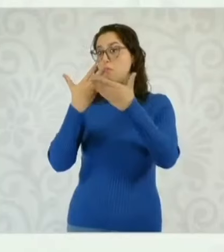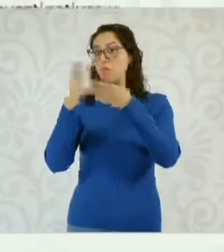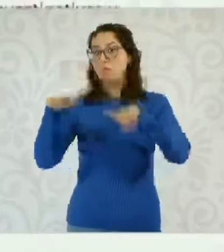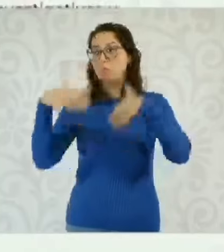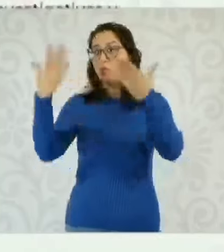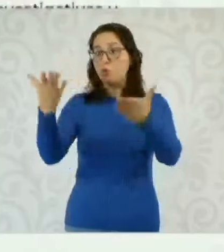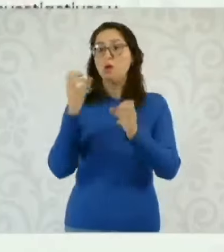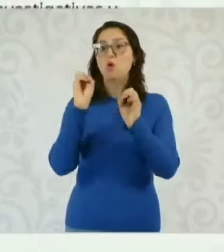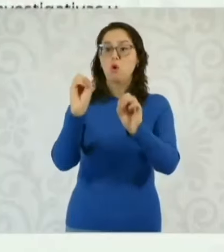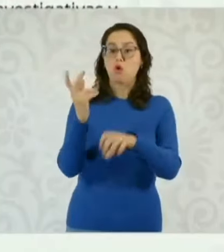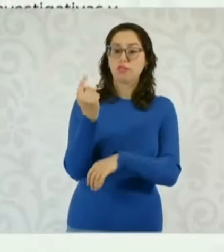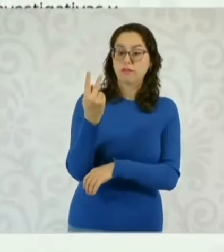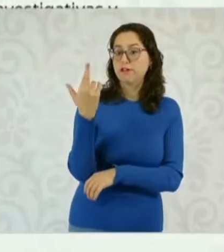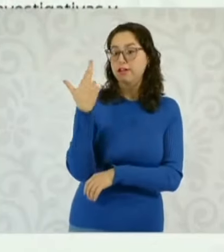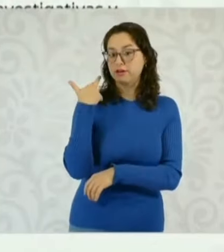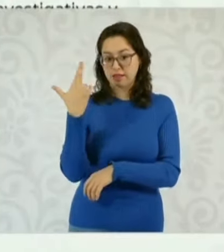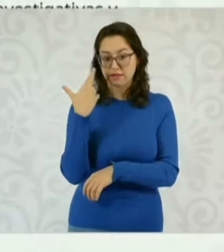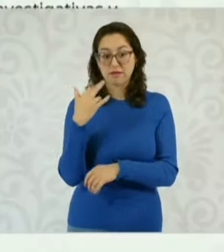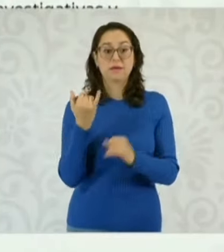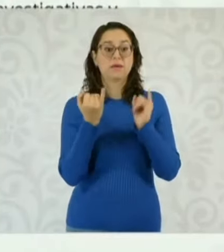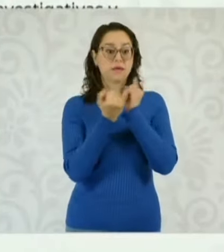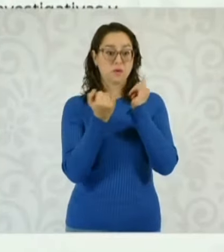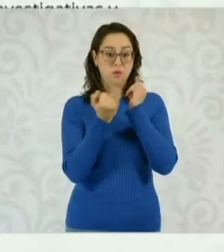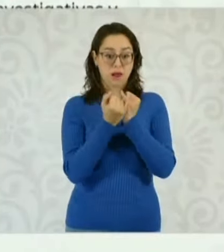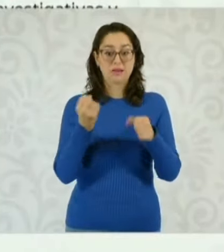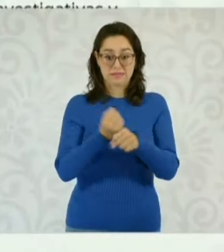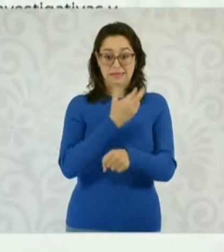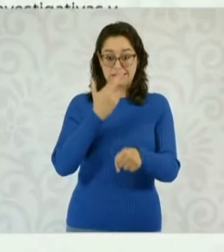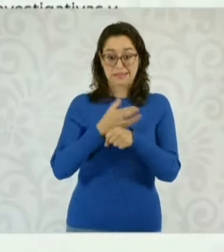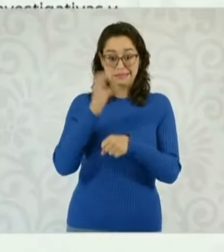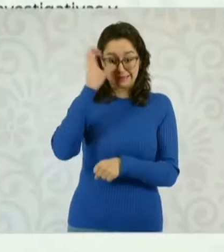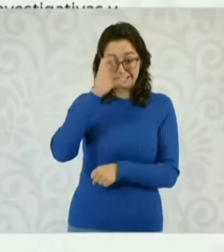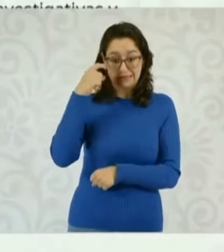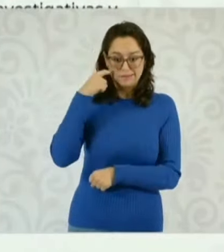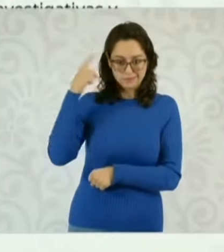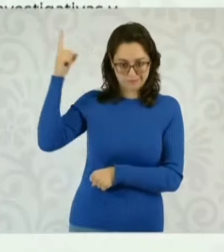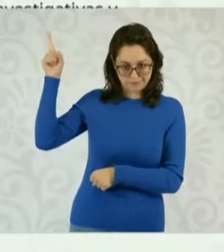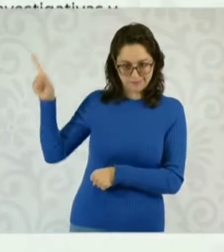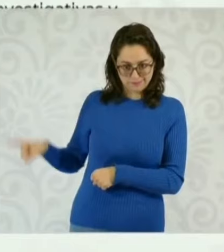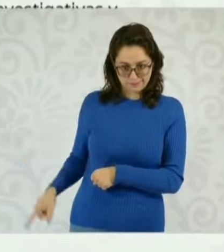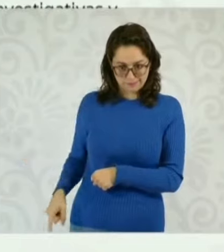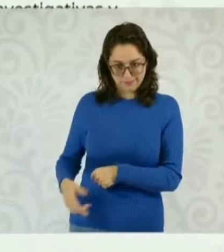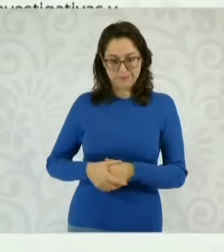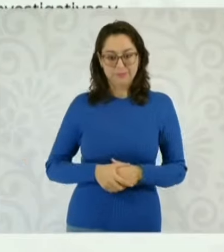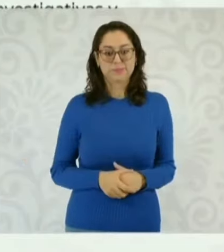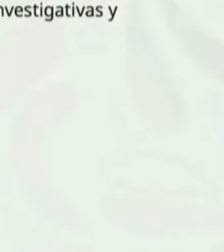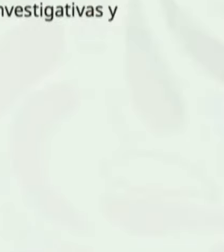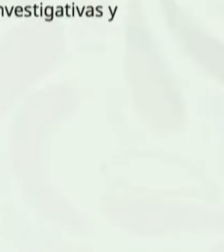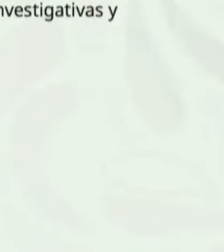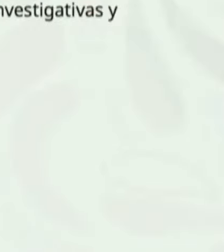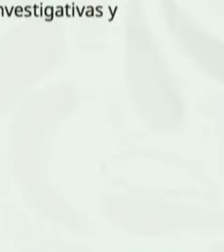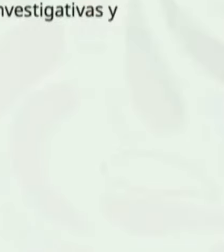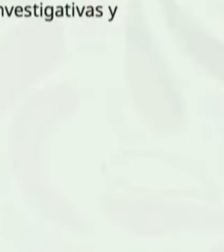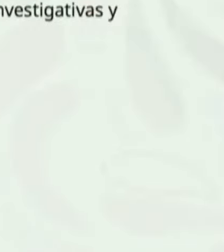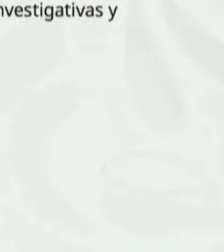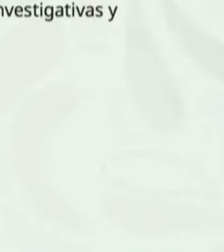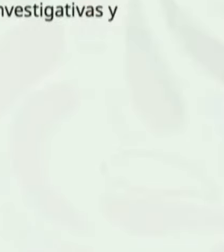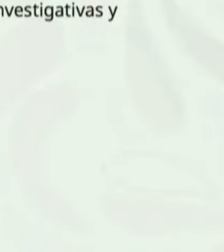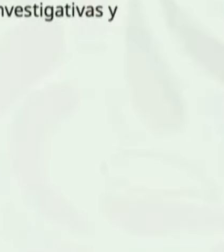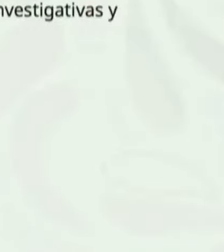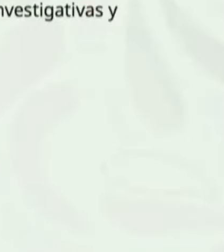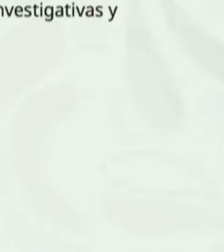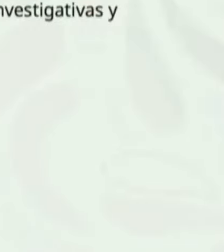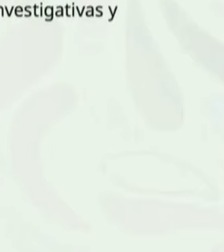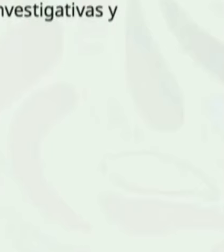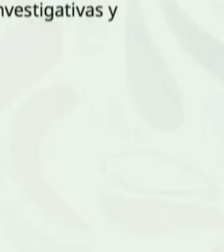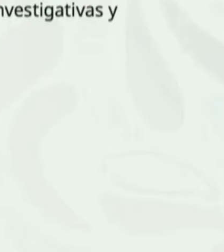favor. En la Secretaría de Ciencia, Humanidades, Tecnología e Innovación, en coordinación con el INALI, estamos convocando a las comunidades de investigadores